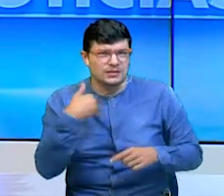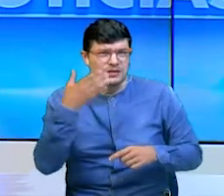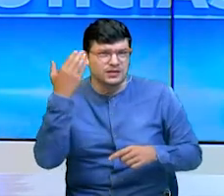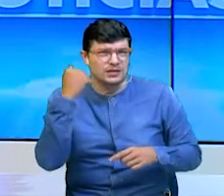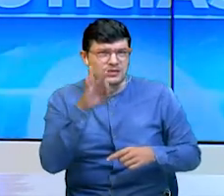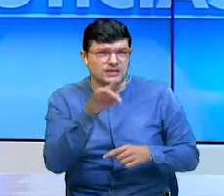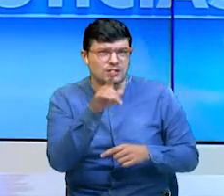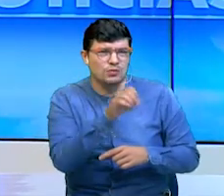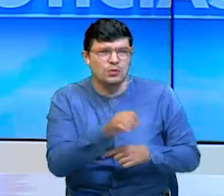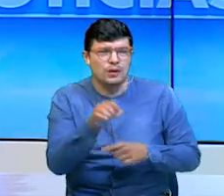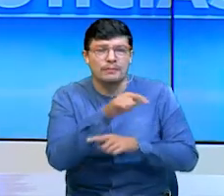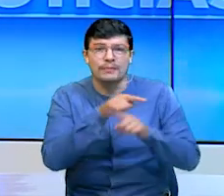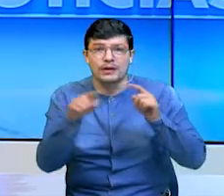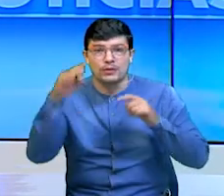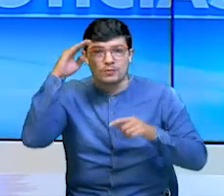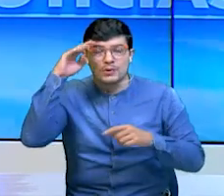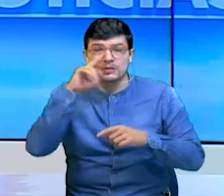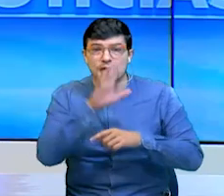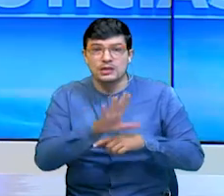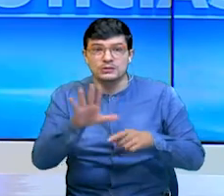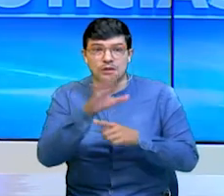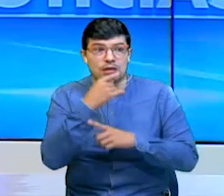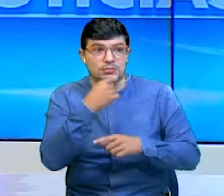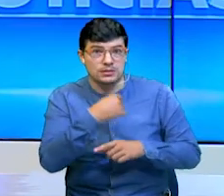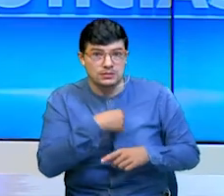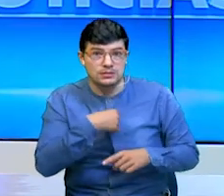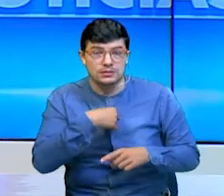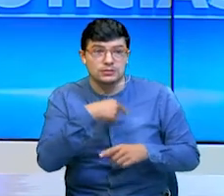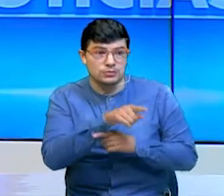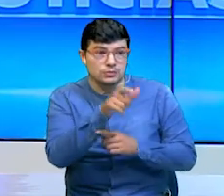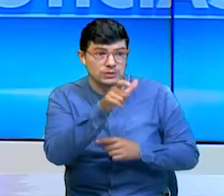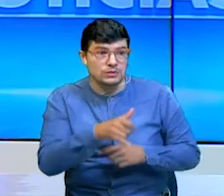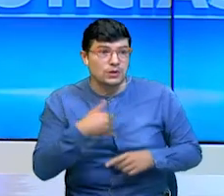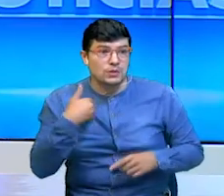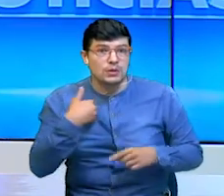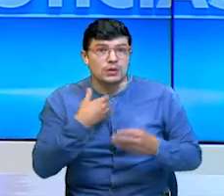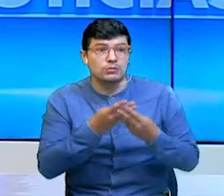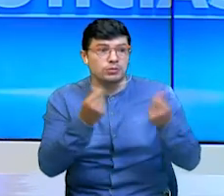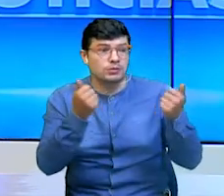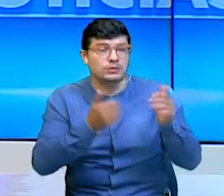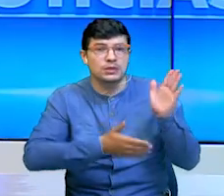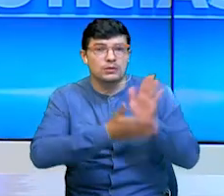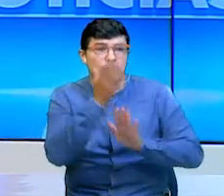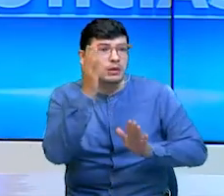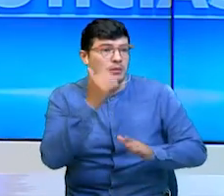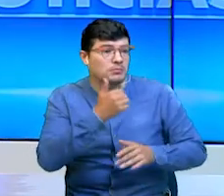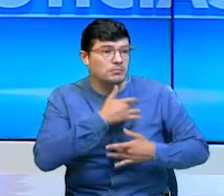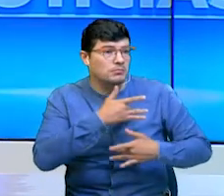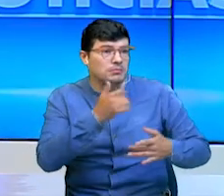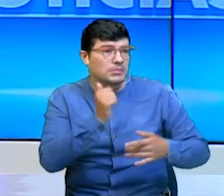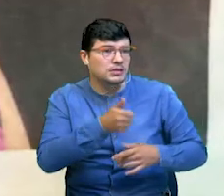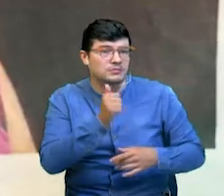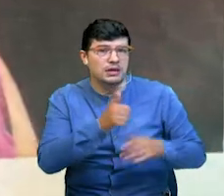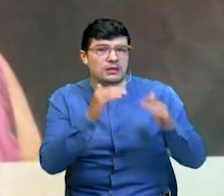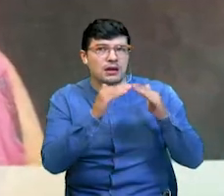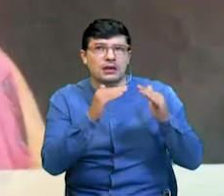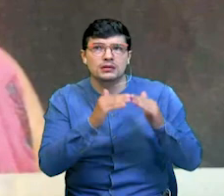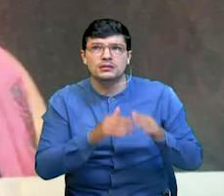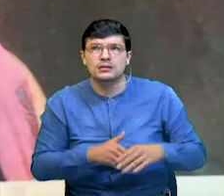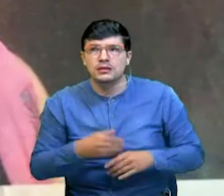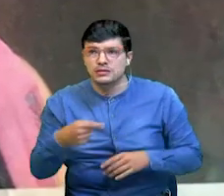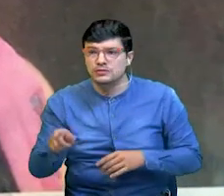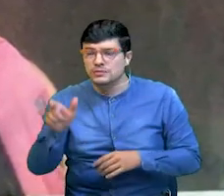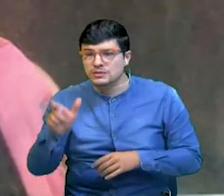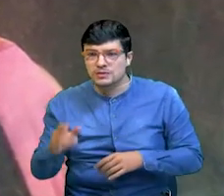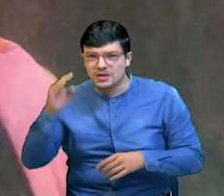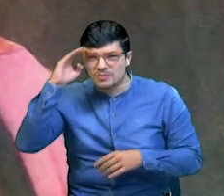de octubre pues la policía aseguró a este sistema informativo que la menor se fue voluntariamente de su casa según la